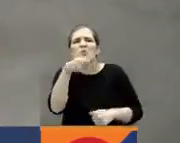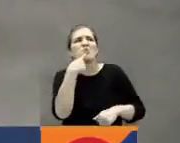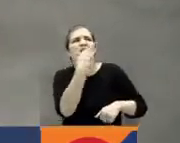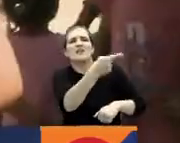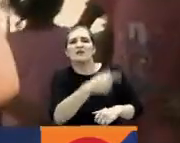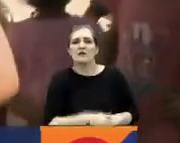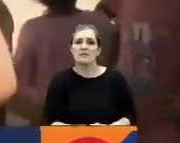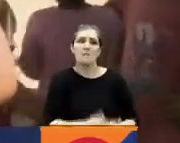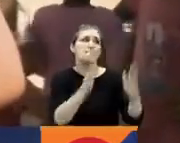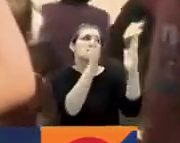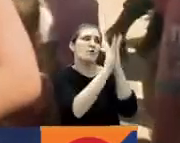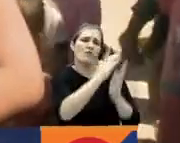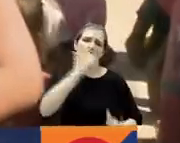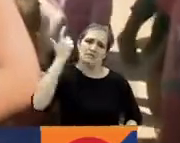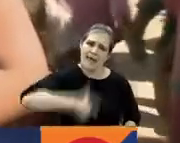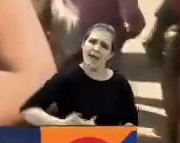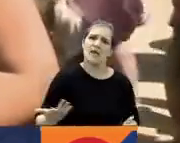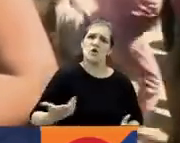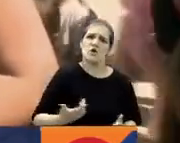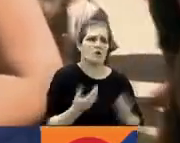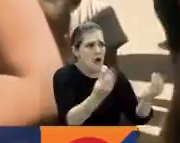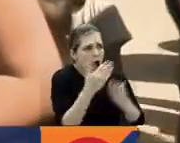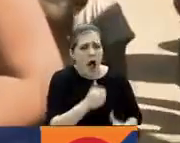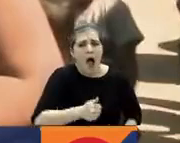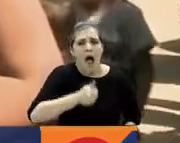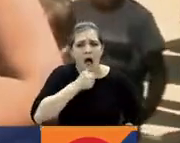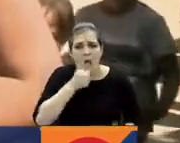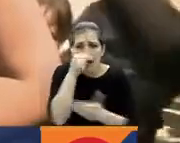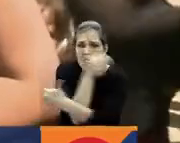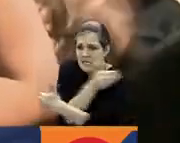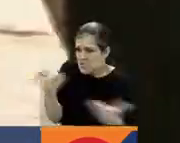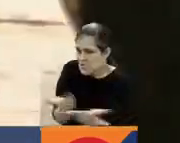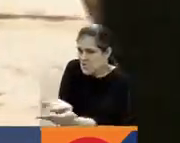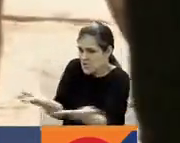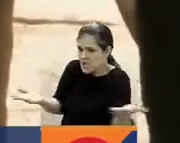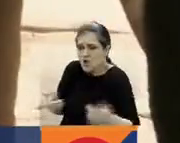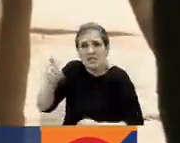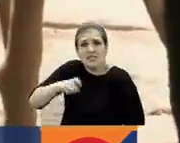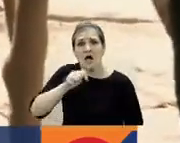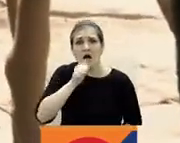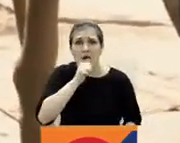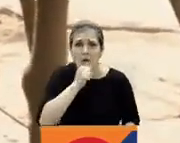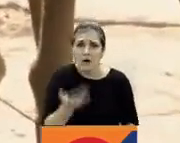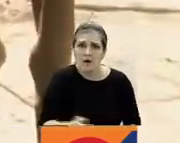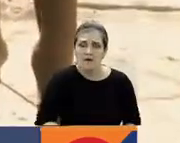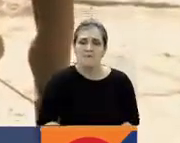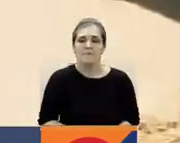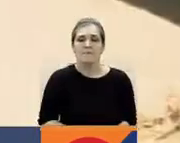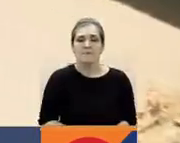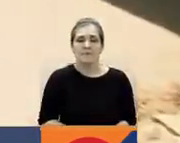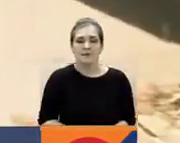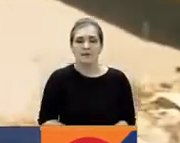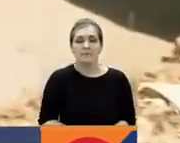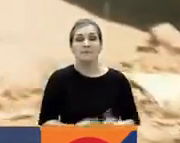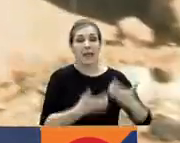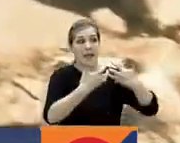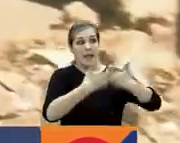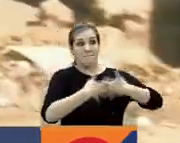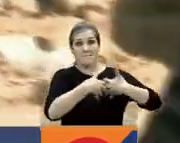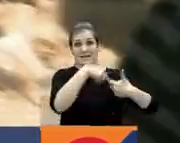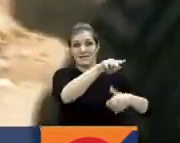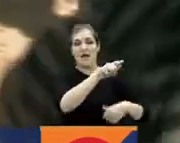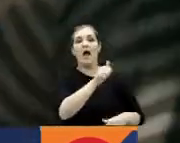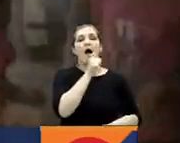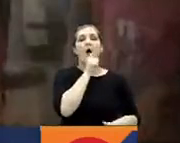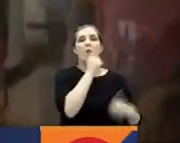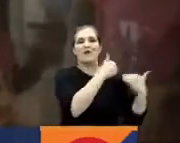sean un poquito más serios y nos traigan el agua, porque hay muchos niños y necesitamos el agua. Según la empresa Aguas de Malambo,